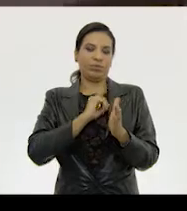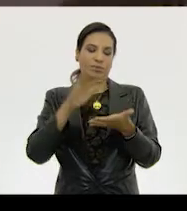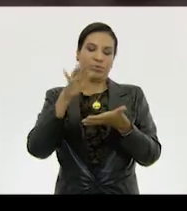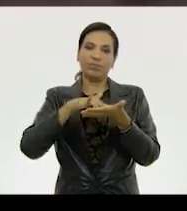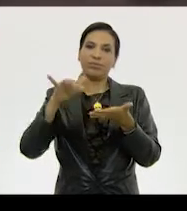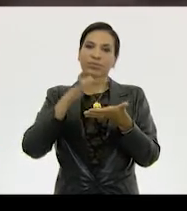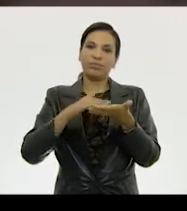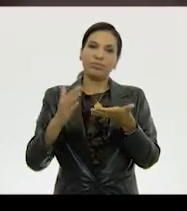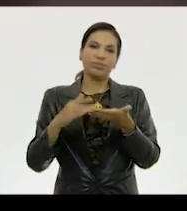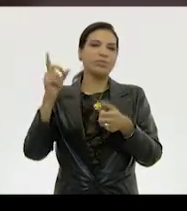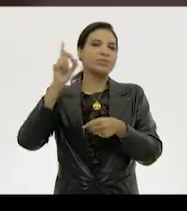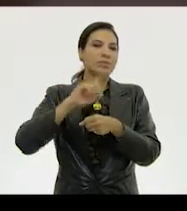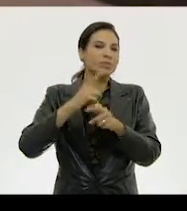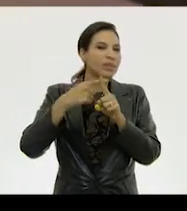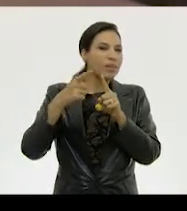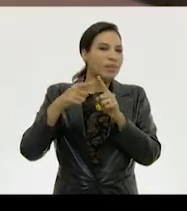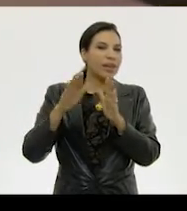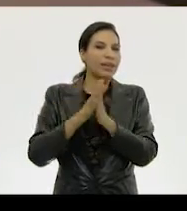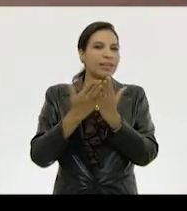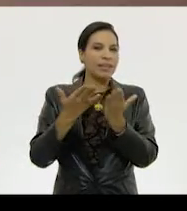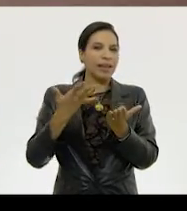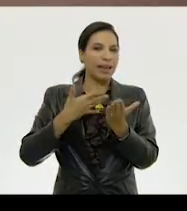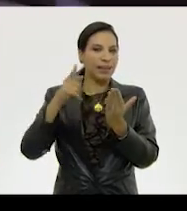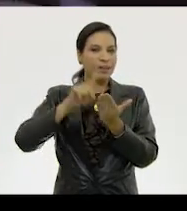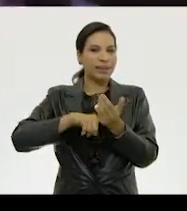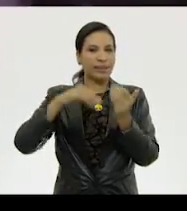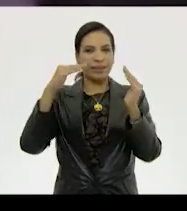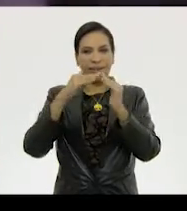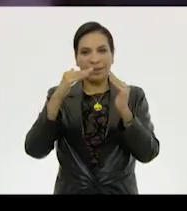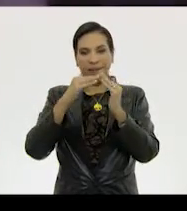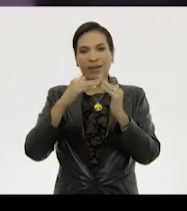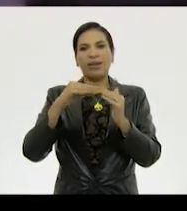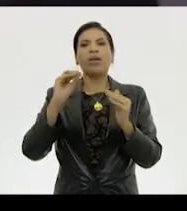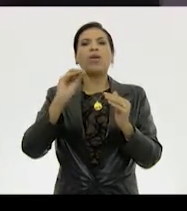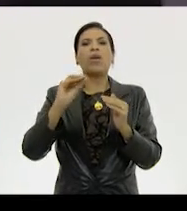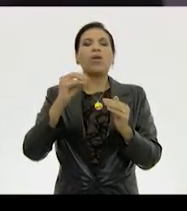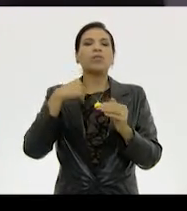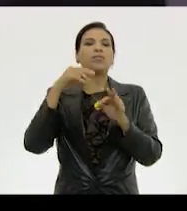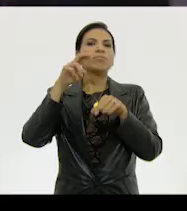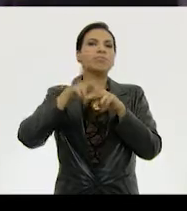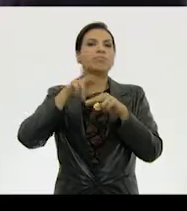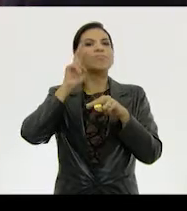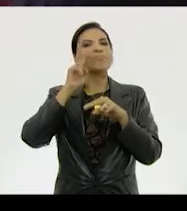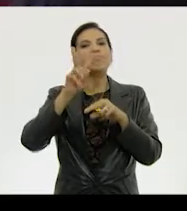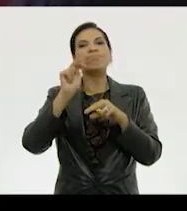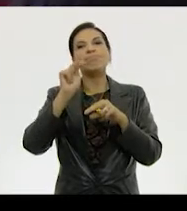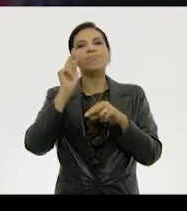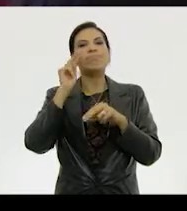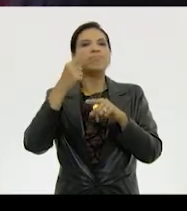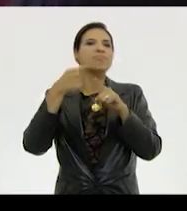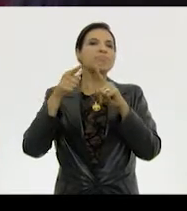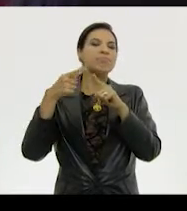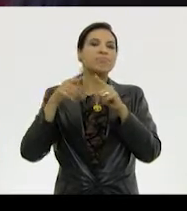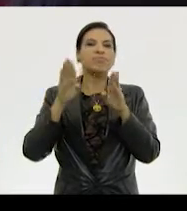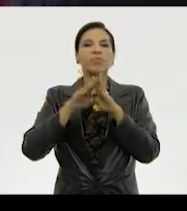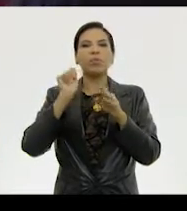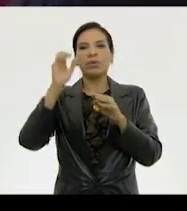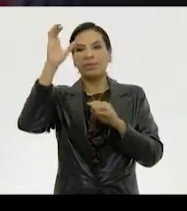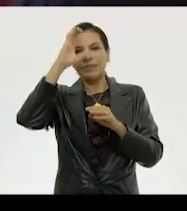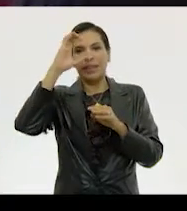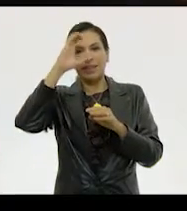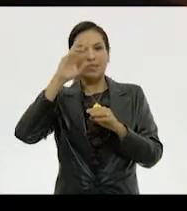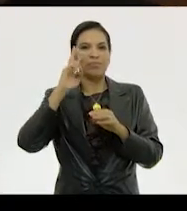leía todos los libros que encontraba en casa, o cuando me sentaba frente a la tele para ver programas de ciencia